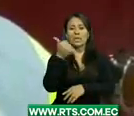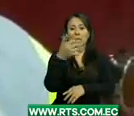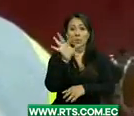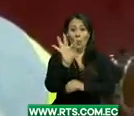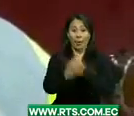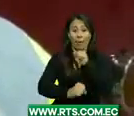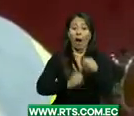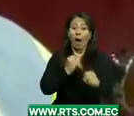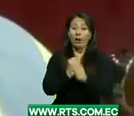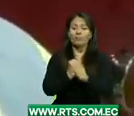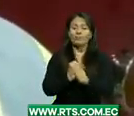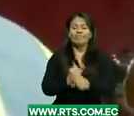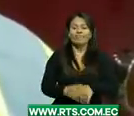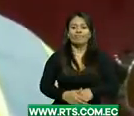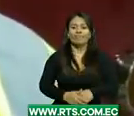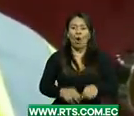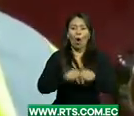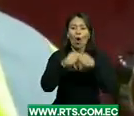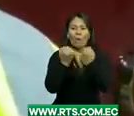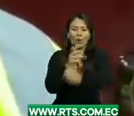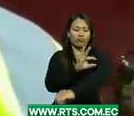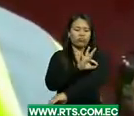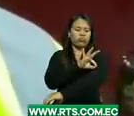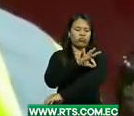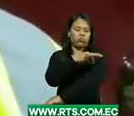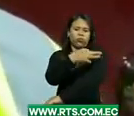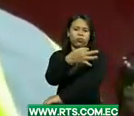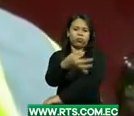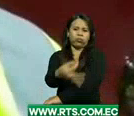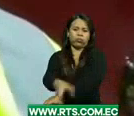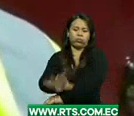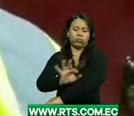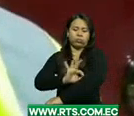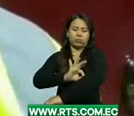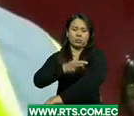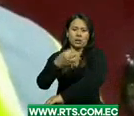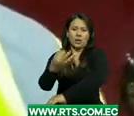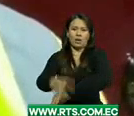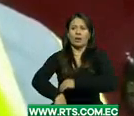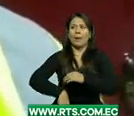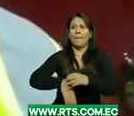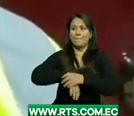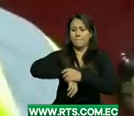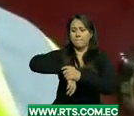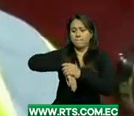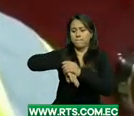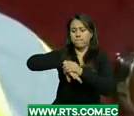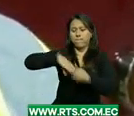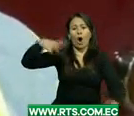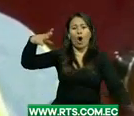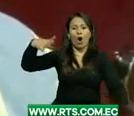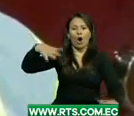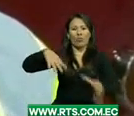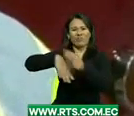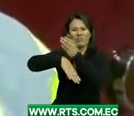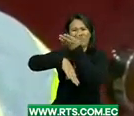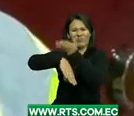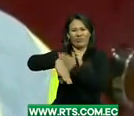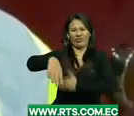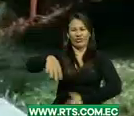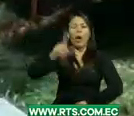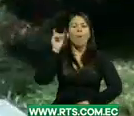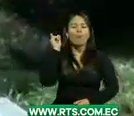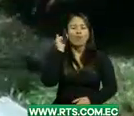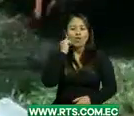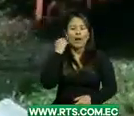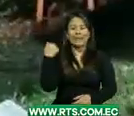edad, pérdida de tejido y de un miembro de la mano. Tenemos una